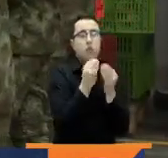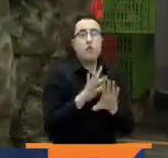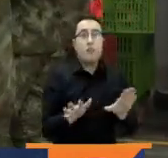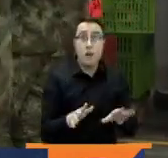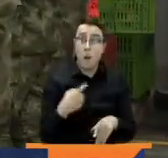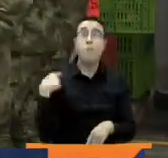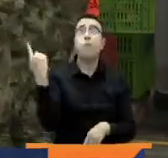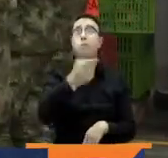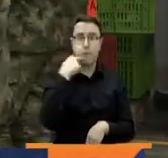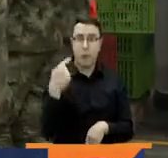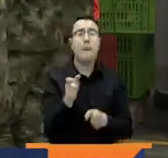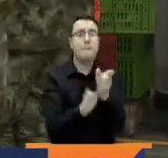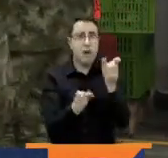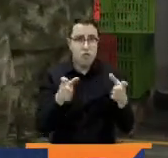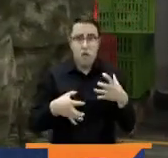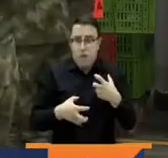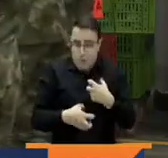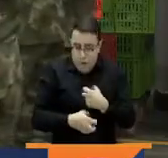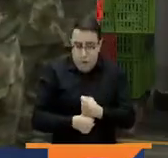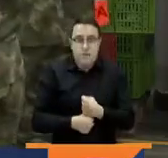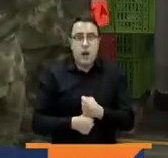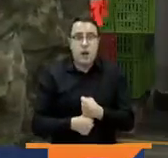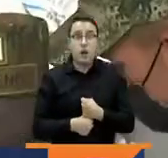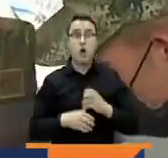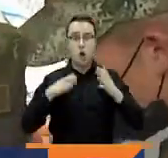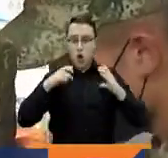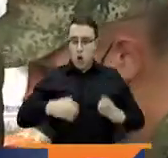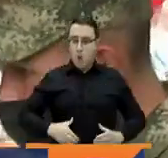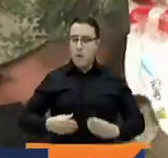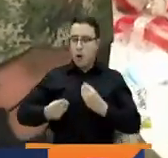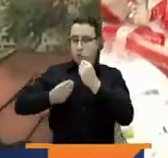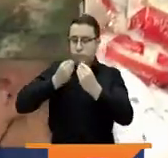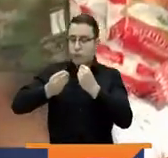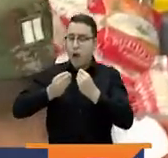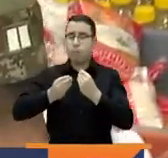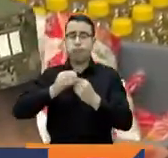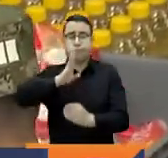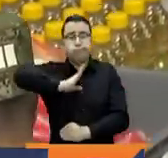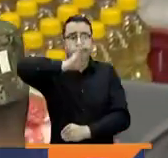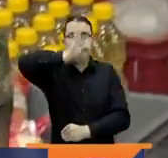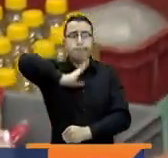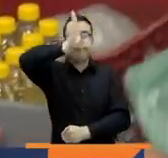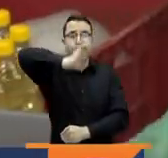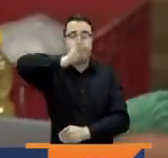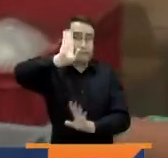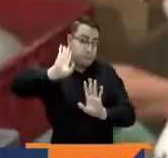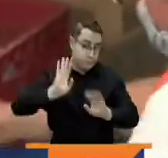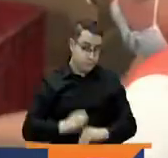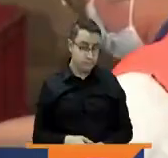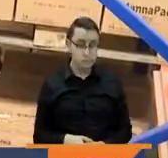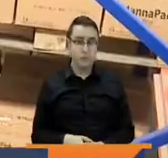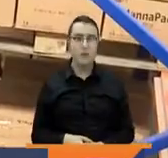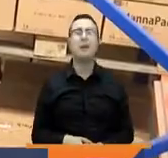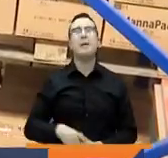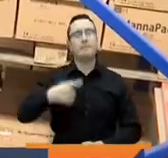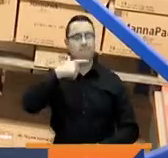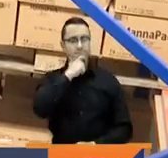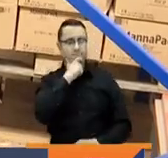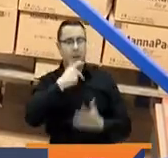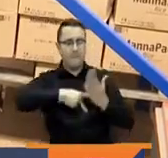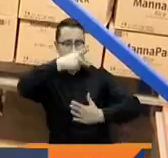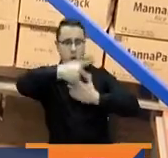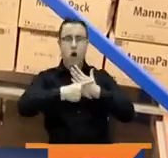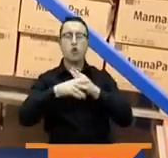pasando hambre. Y el organismo se puede acostumbrar a no comer. Por eso la importancia de proyectos como el Banco de Alimentos de Bogotá, quienes han